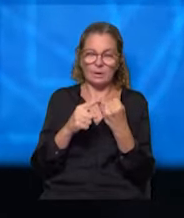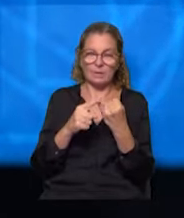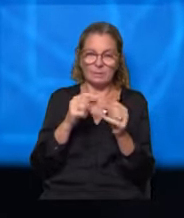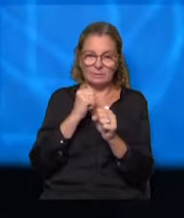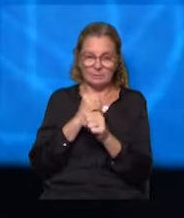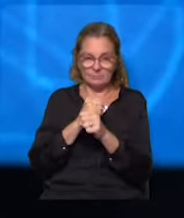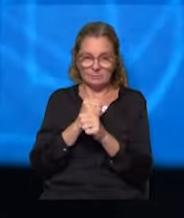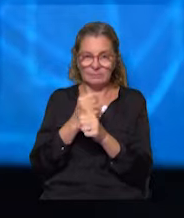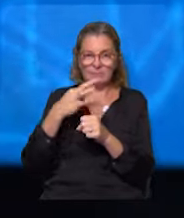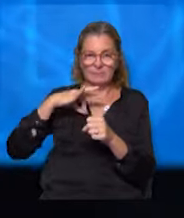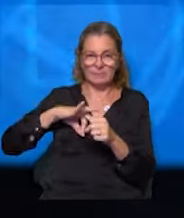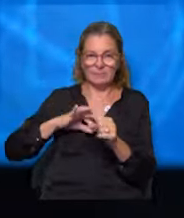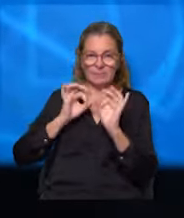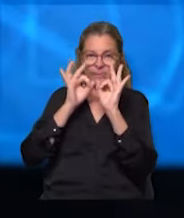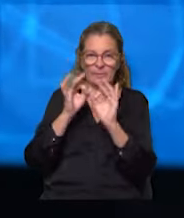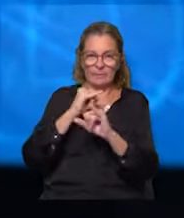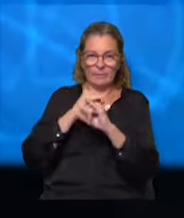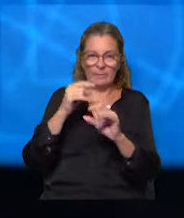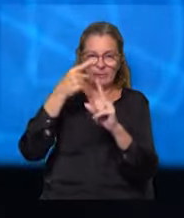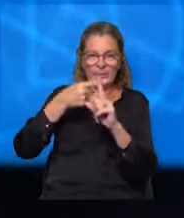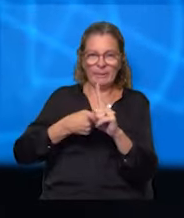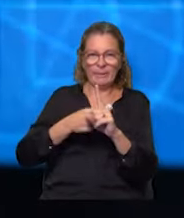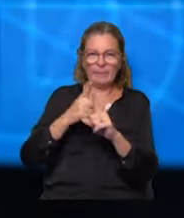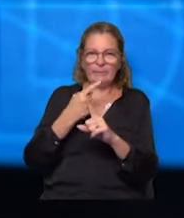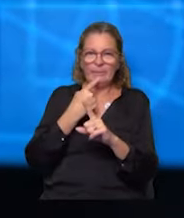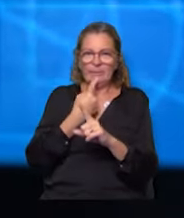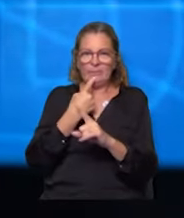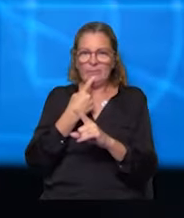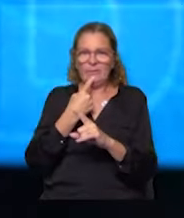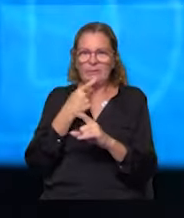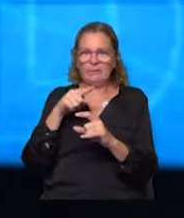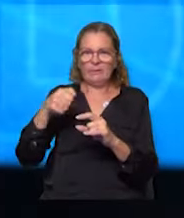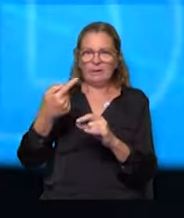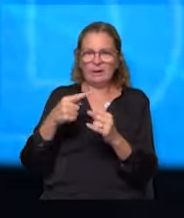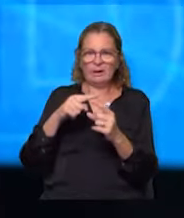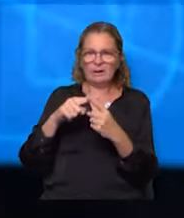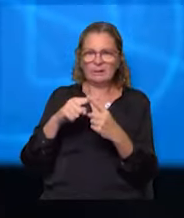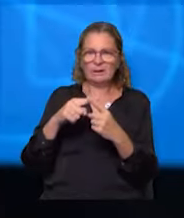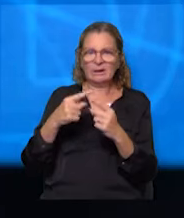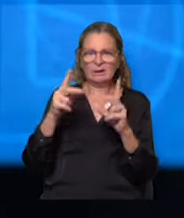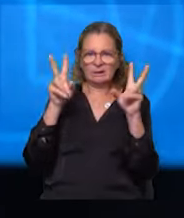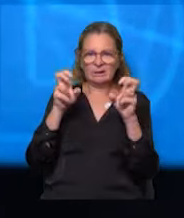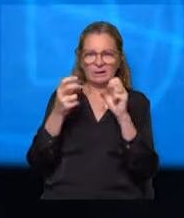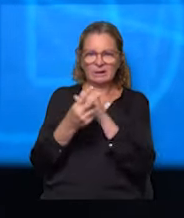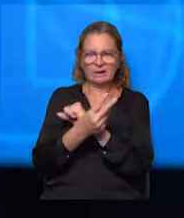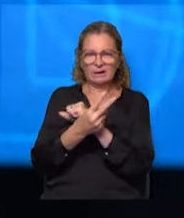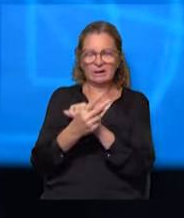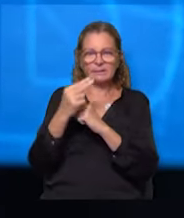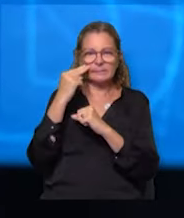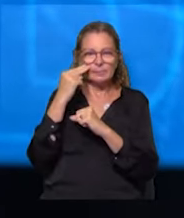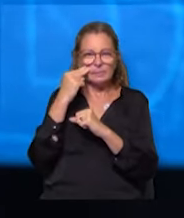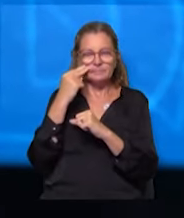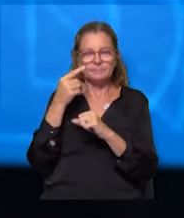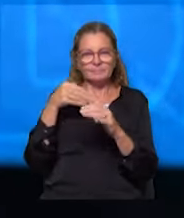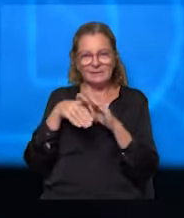empleo los ingresos llegar a fin de mes sin duda otra los temas de la inseguridad del delito de la